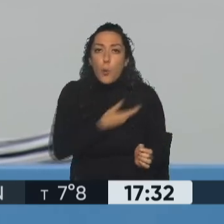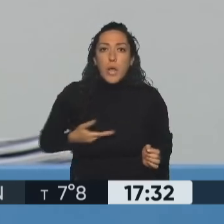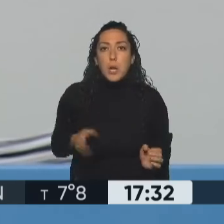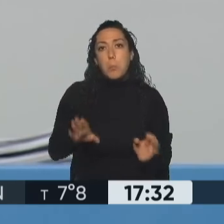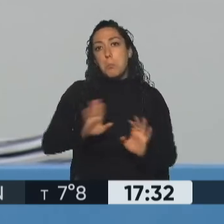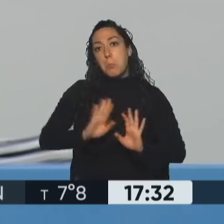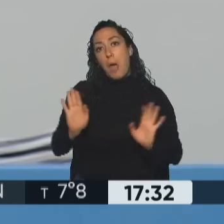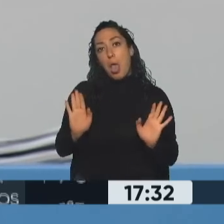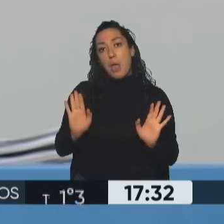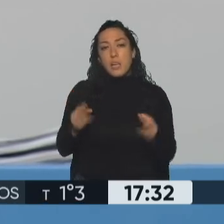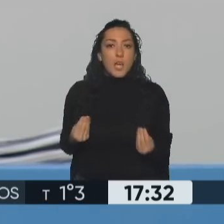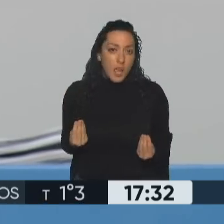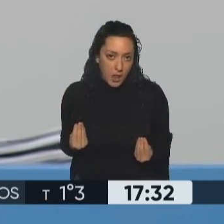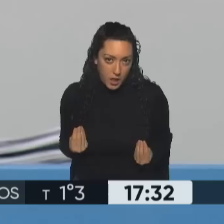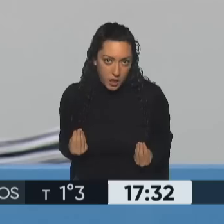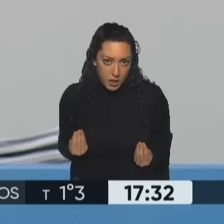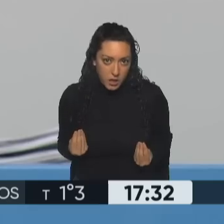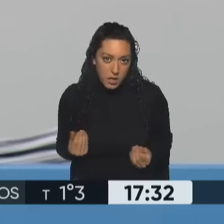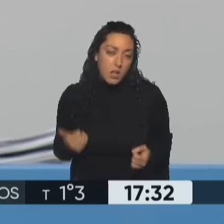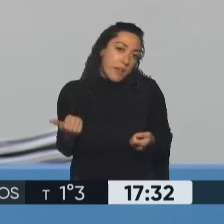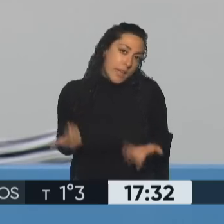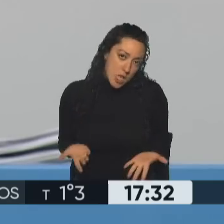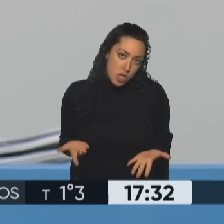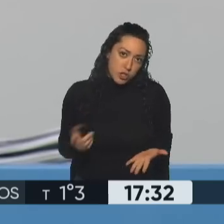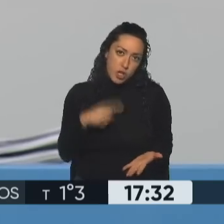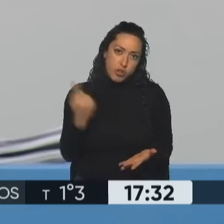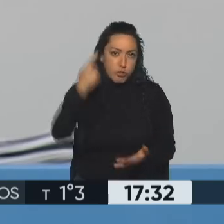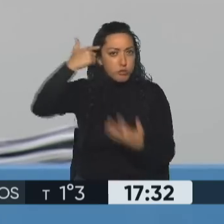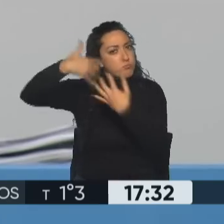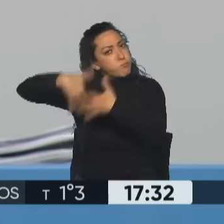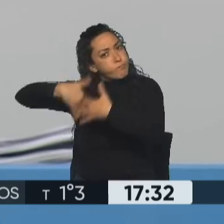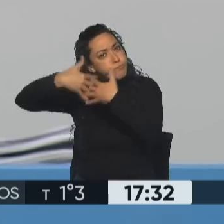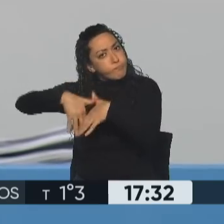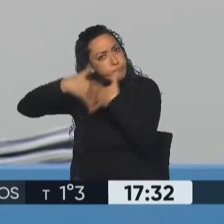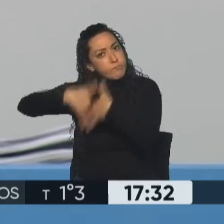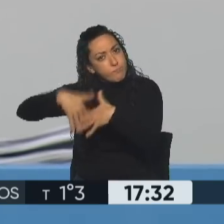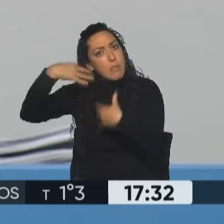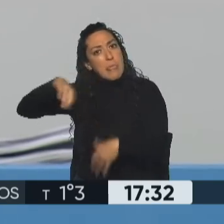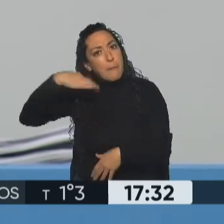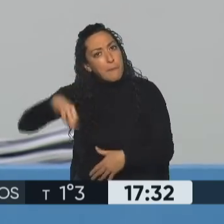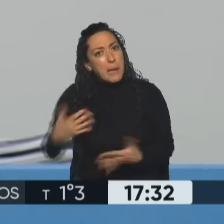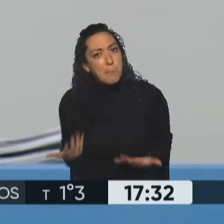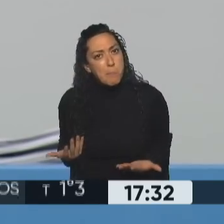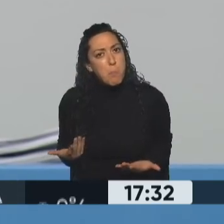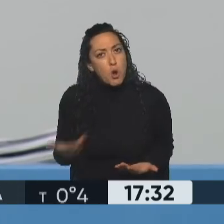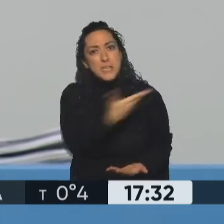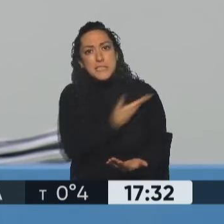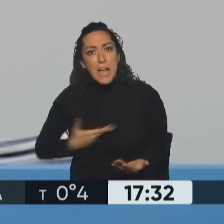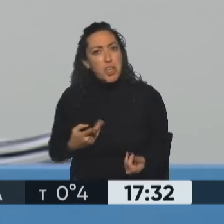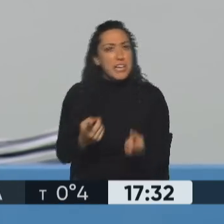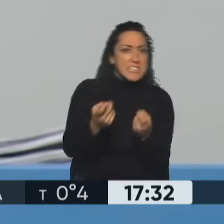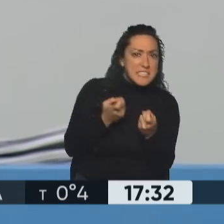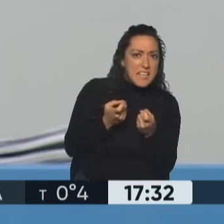es entonces lo que tenemos que pensar. ¿El Estado entonces es necesario?